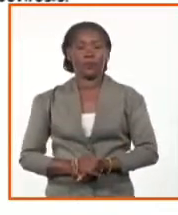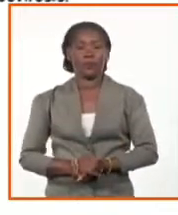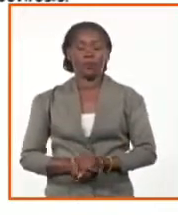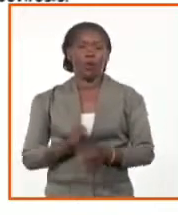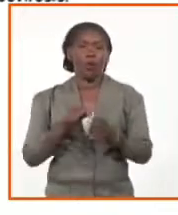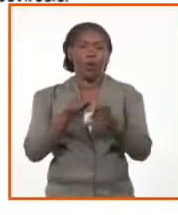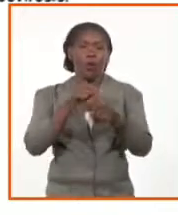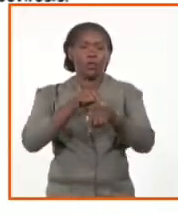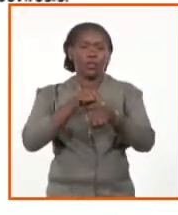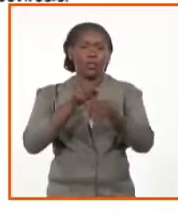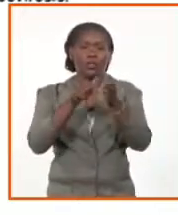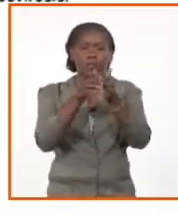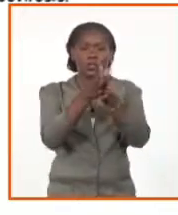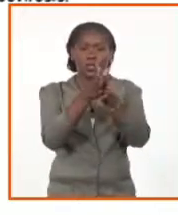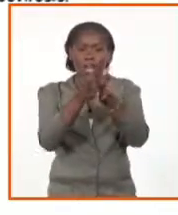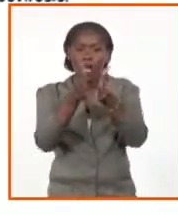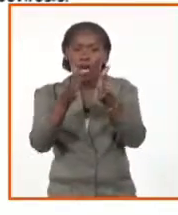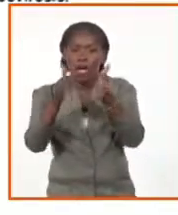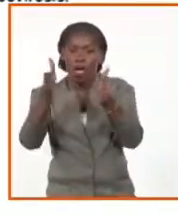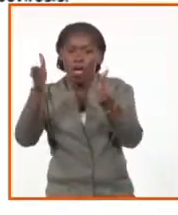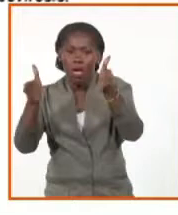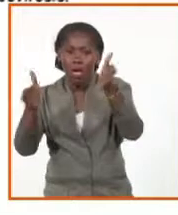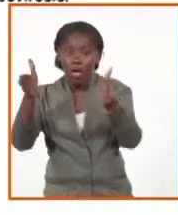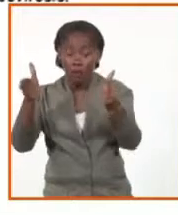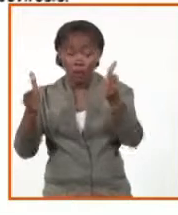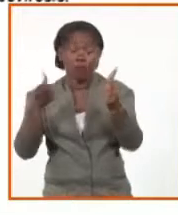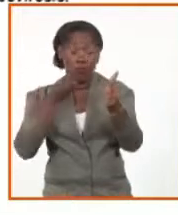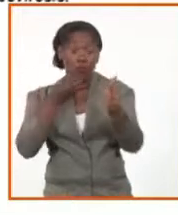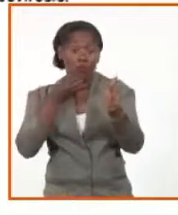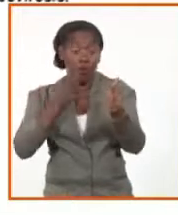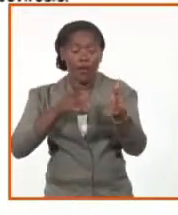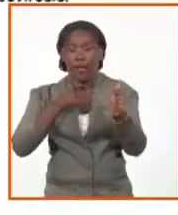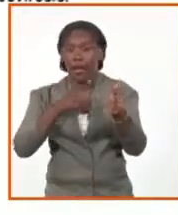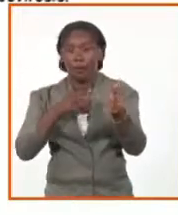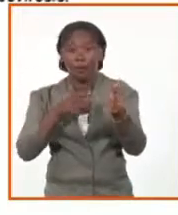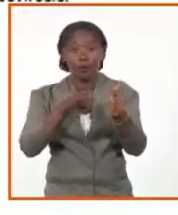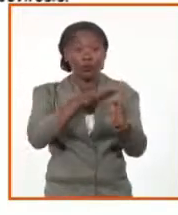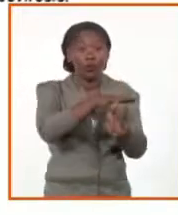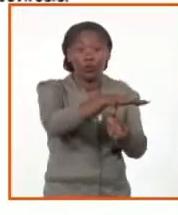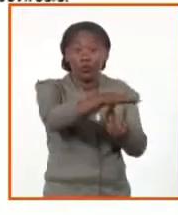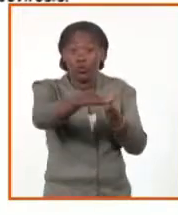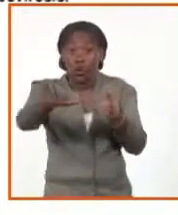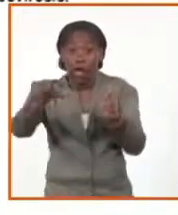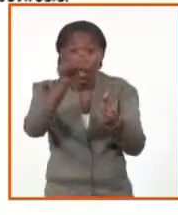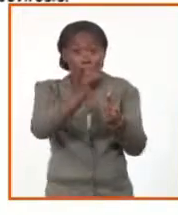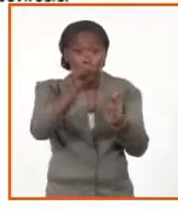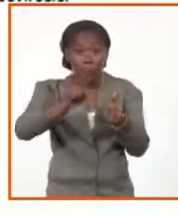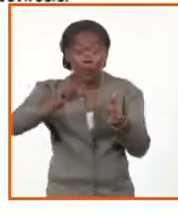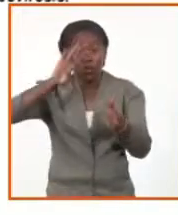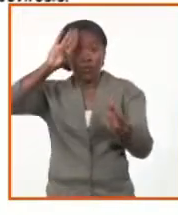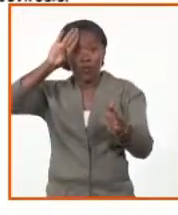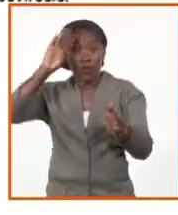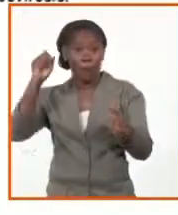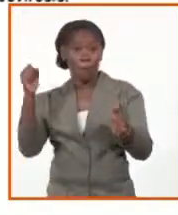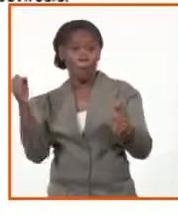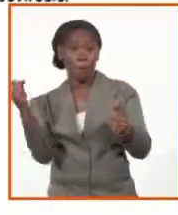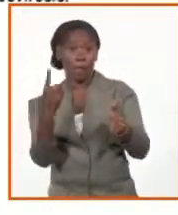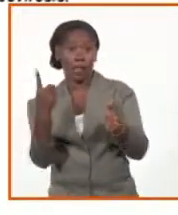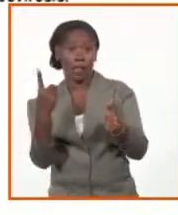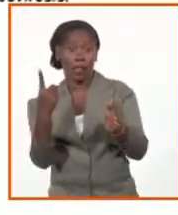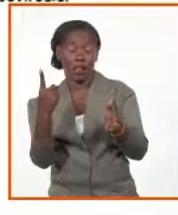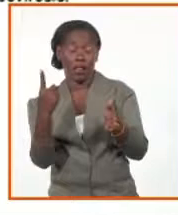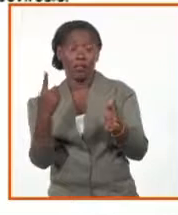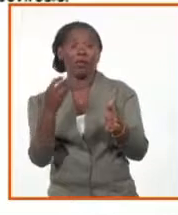periodo de transmisión de dengue todo caso febril que no tenga otro diagnóstico se considera como de que